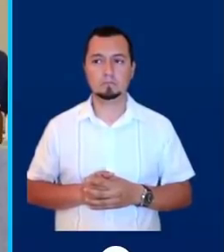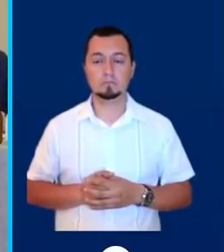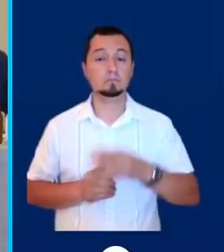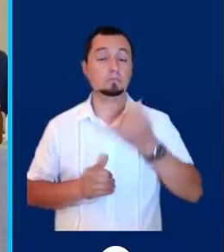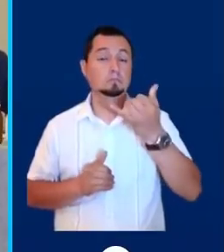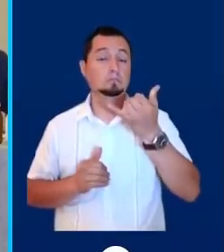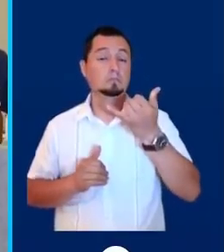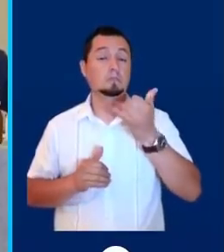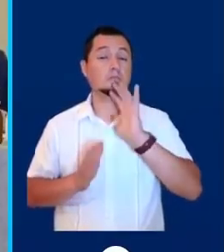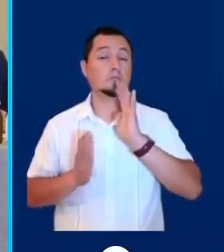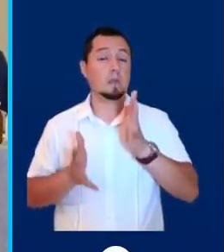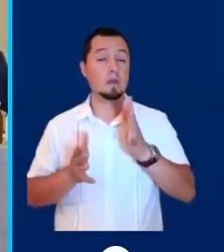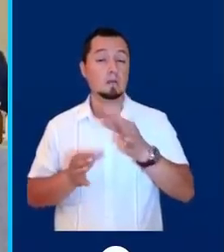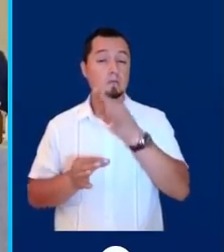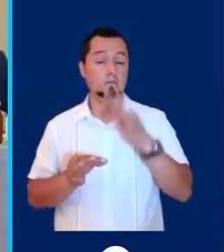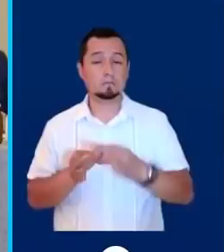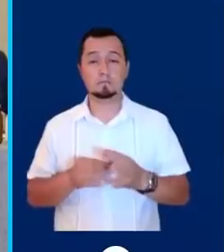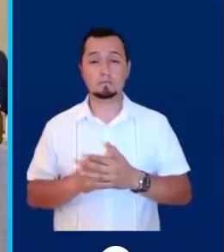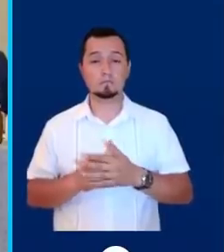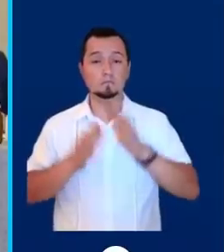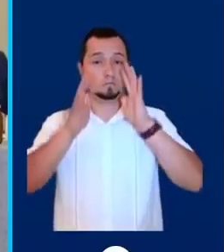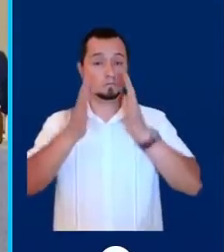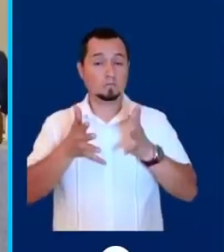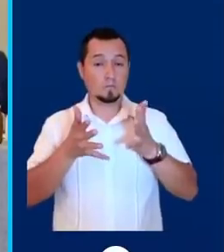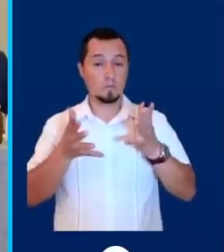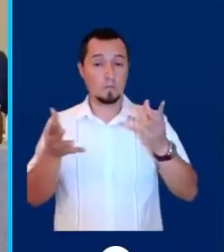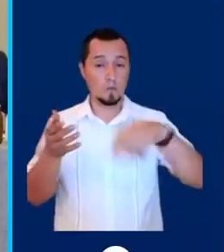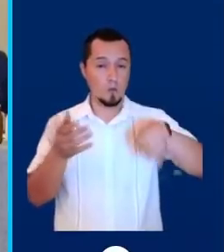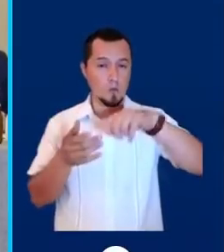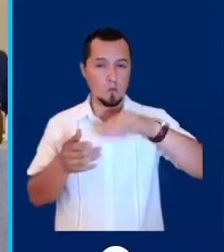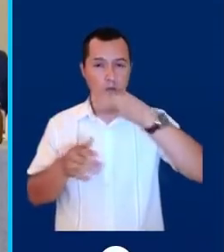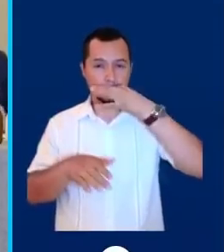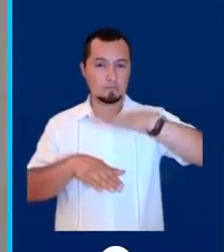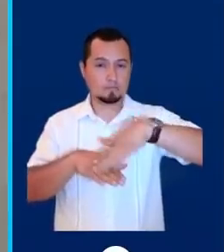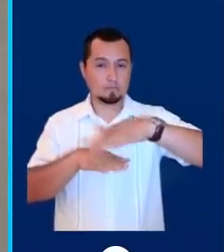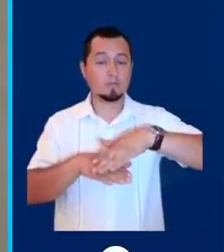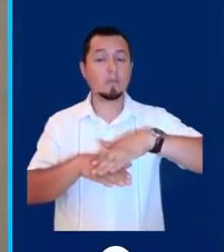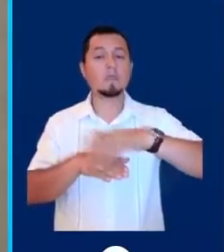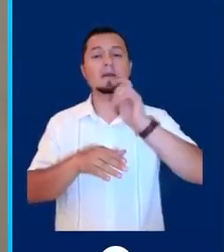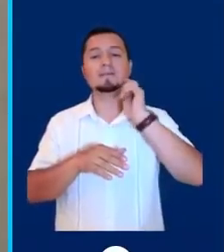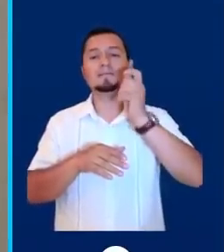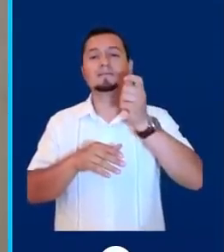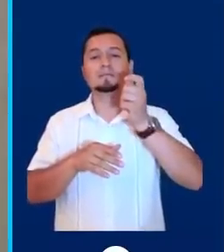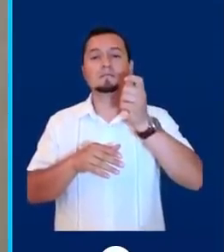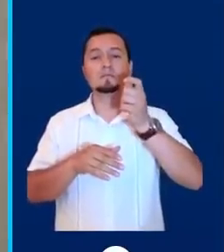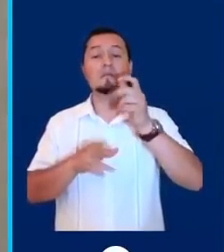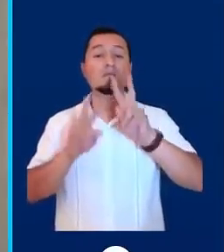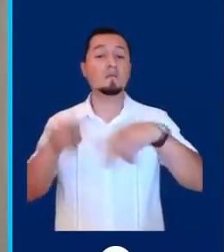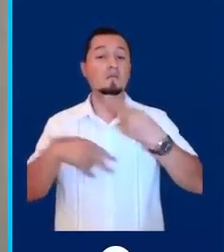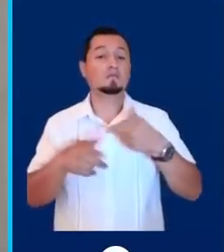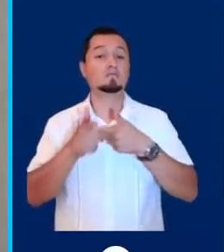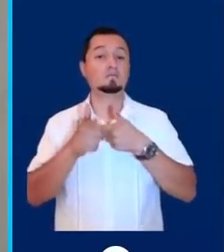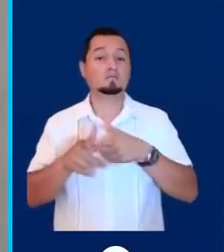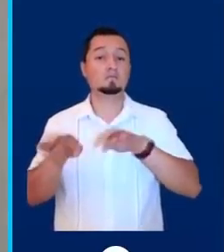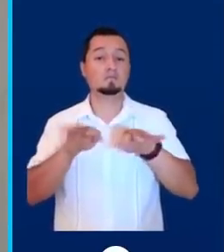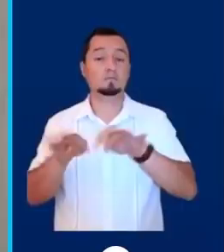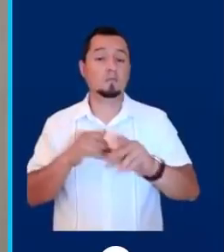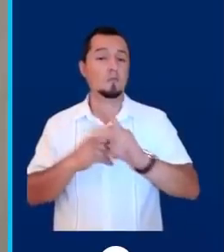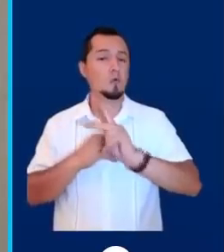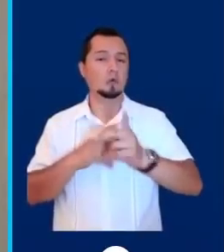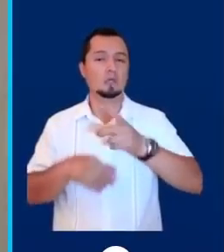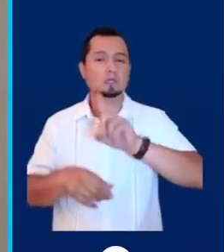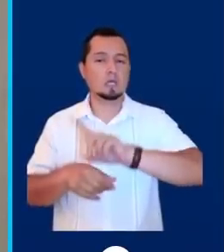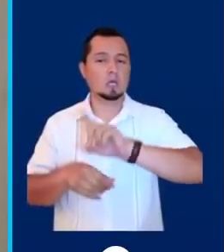Bueno, la información que hemos presentado es la que define la ruta que vamos a seguir en los próximos